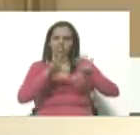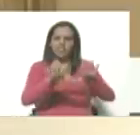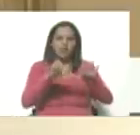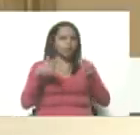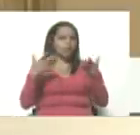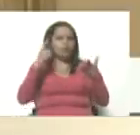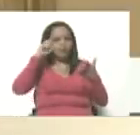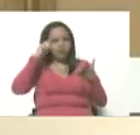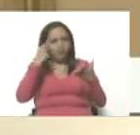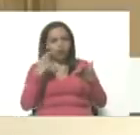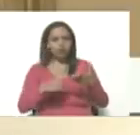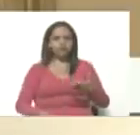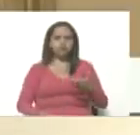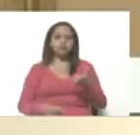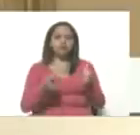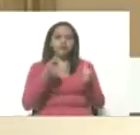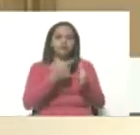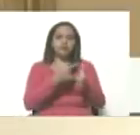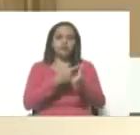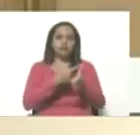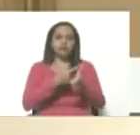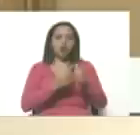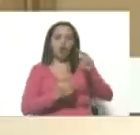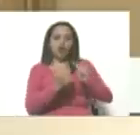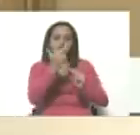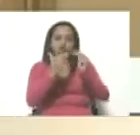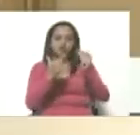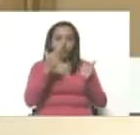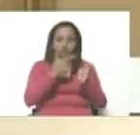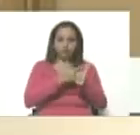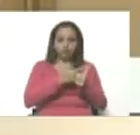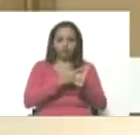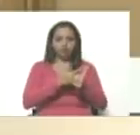vamos a recordarlos, es el sector de la construcción,